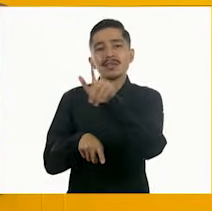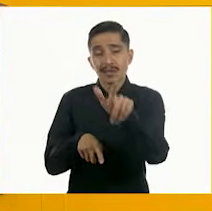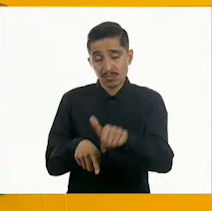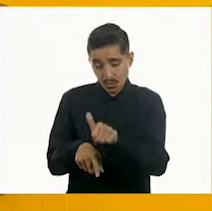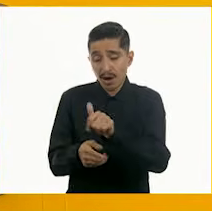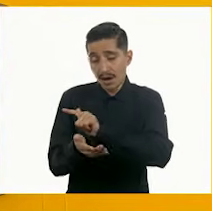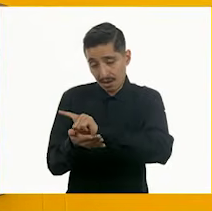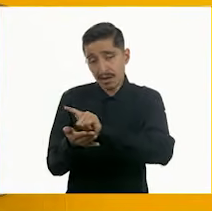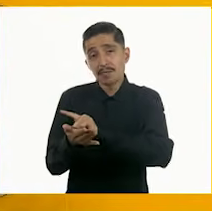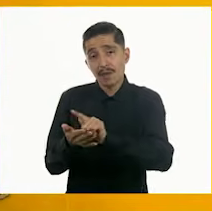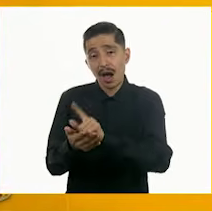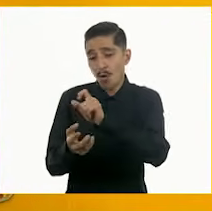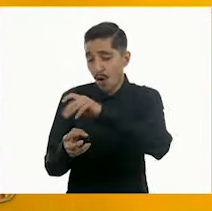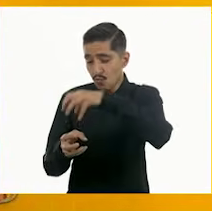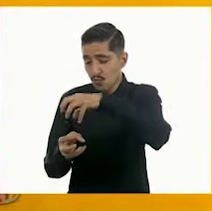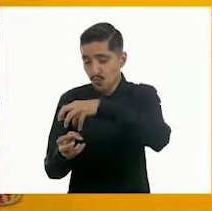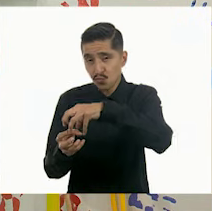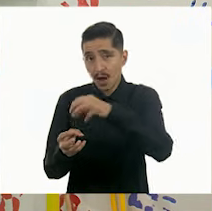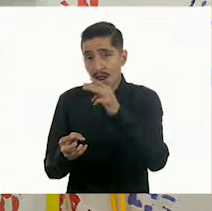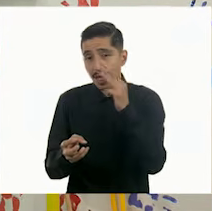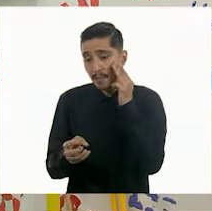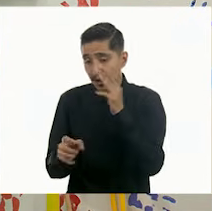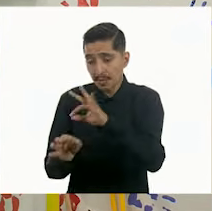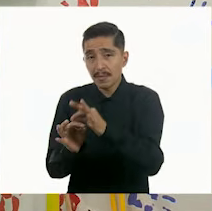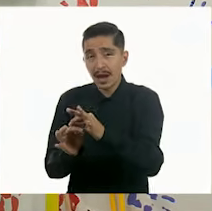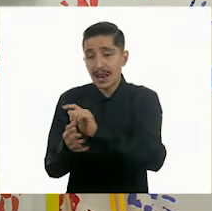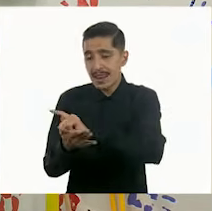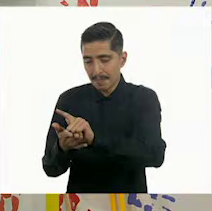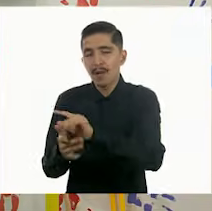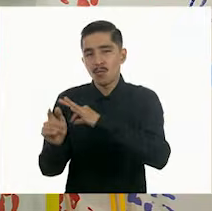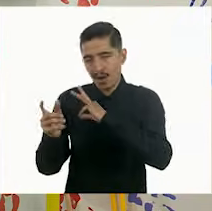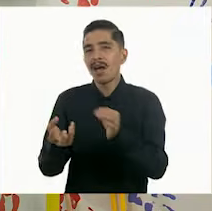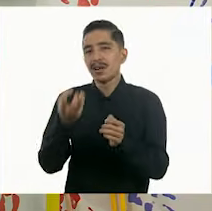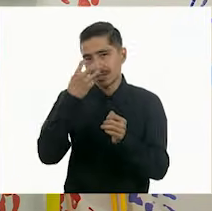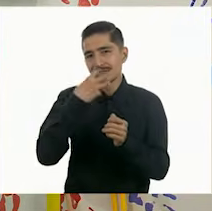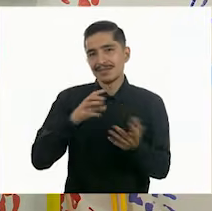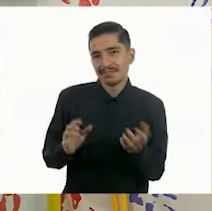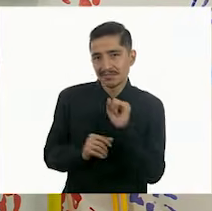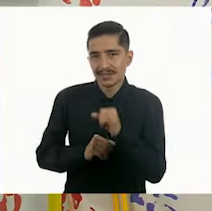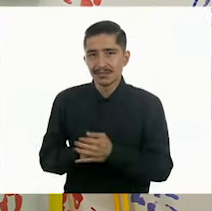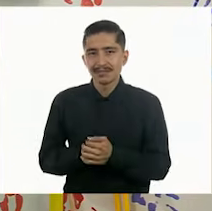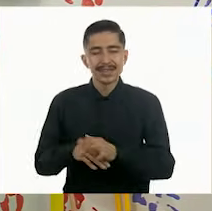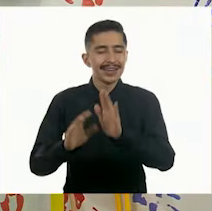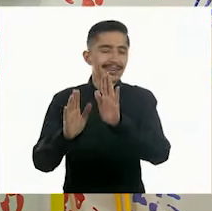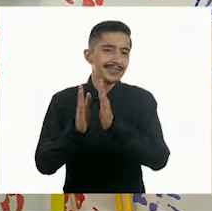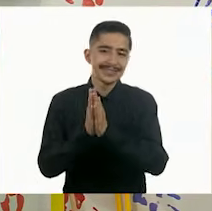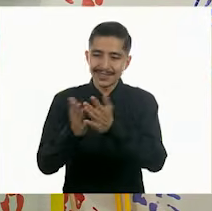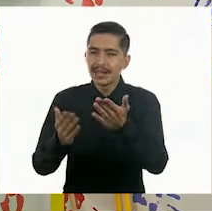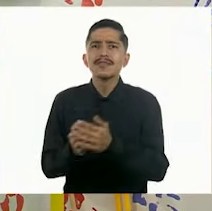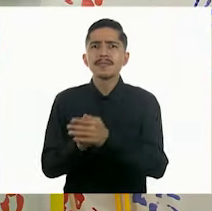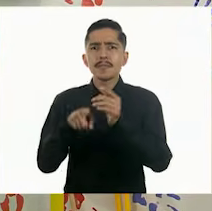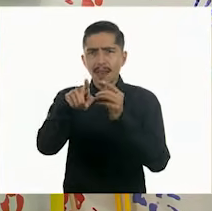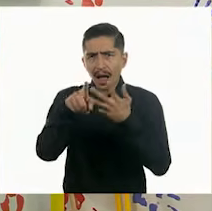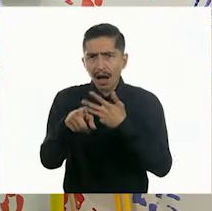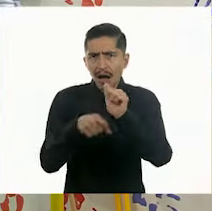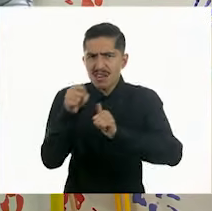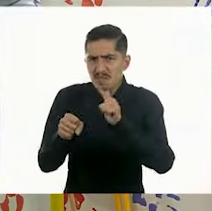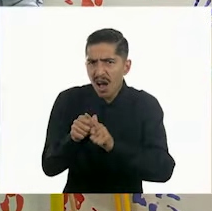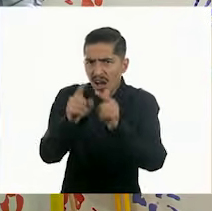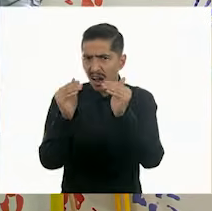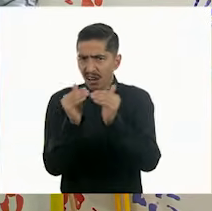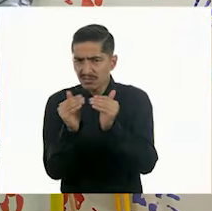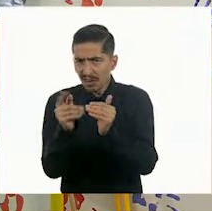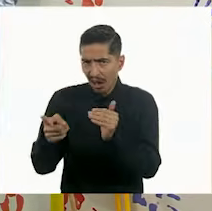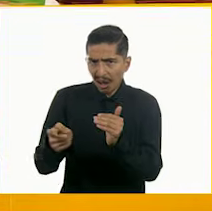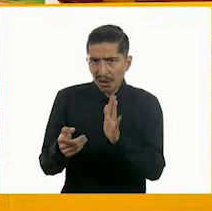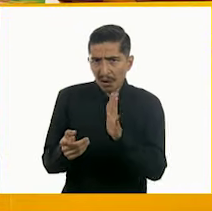lavamos después y ahora si ya limpia la podemos usar. Oye, Oscar. Qué bueno. ¿Tú tienes animales en casa? ¿Has tenido mascotas? Sí,